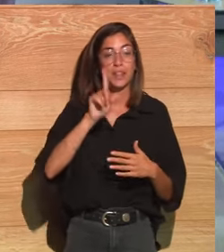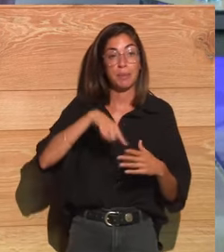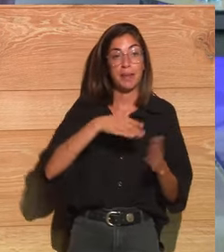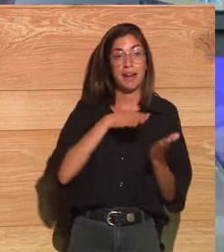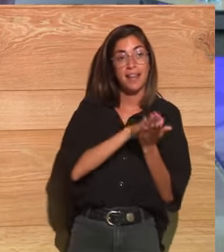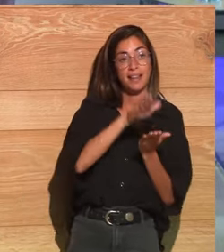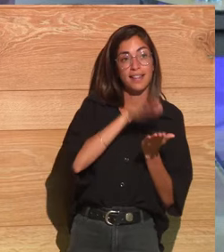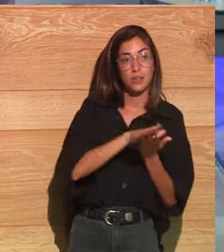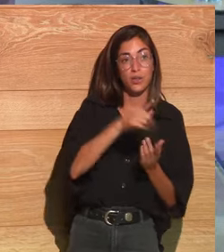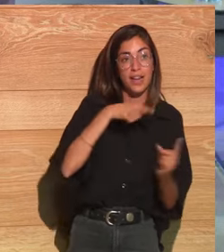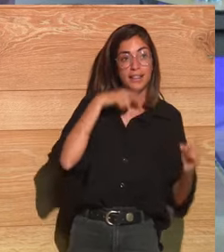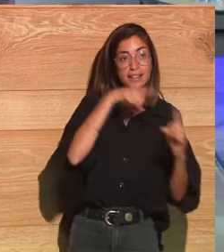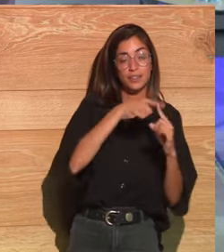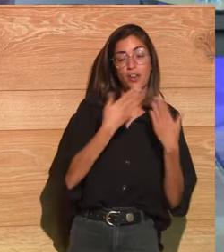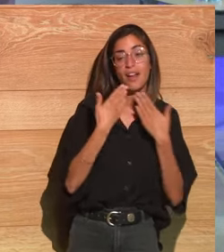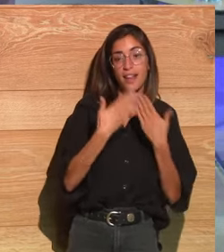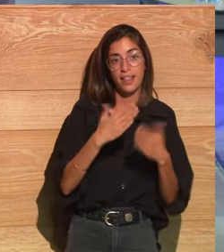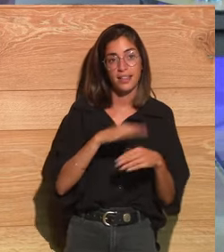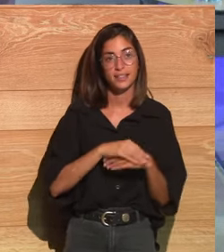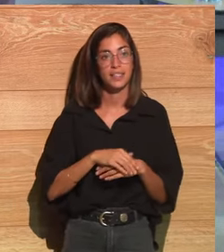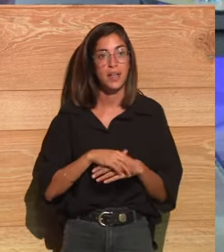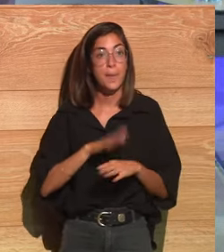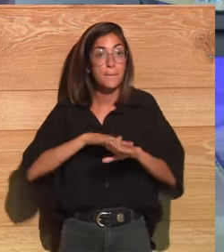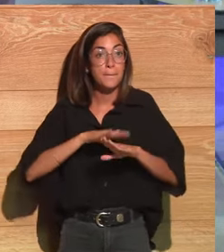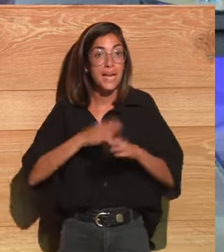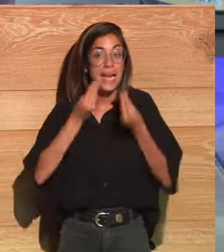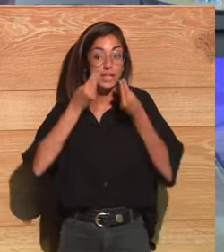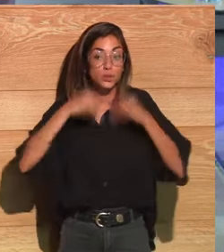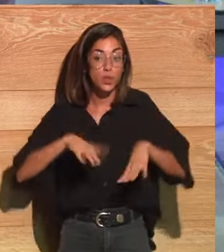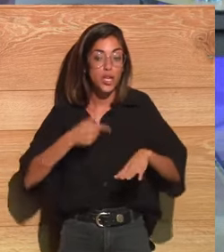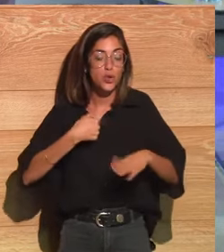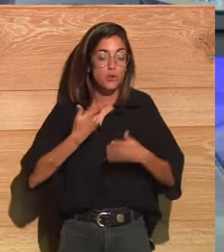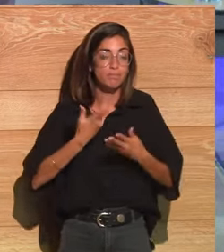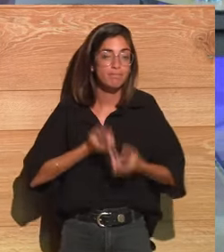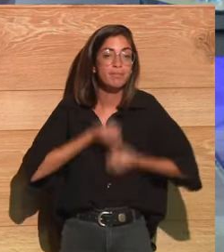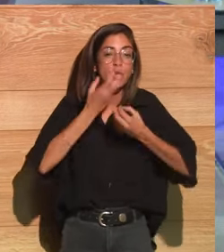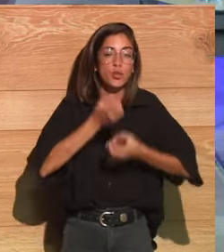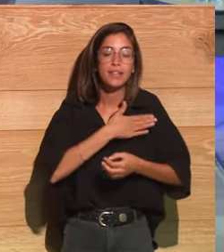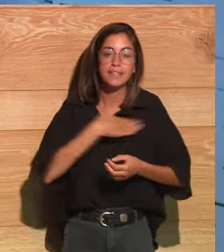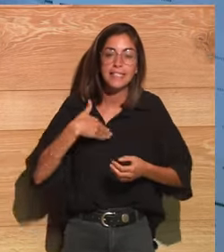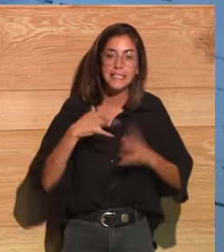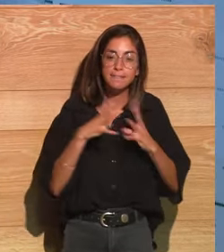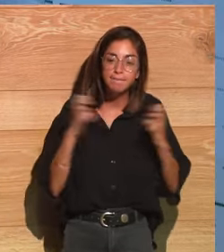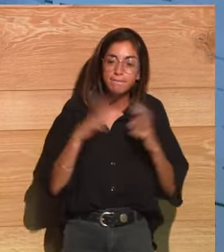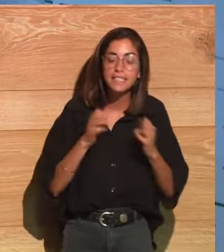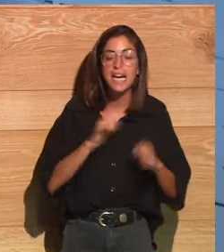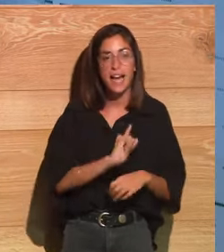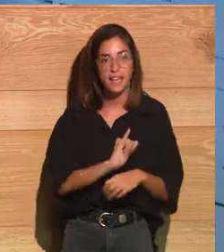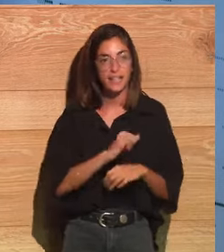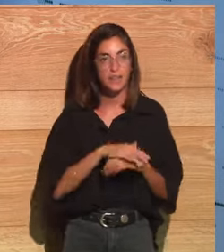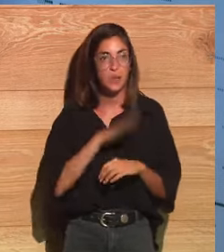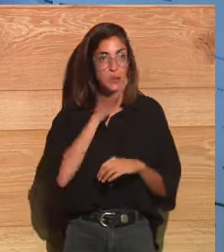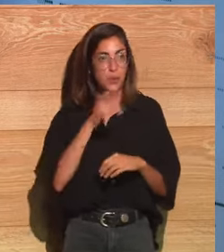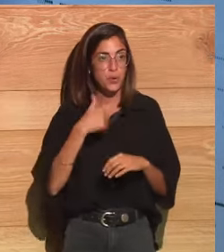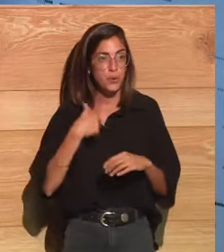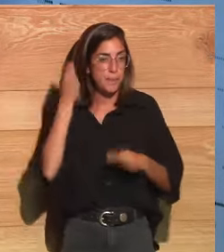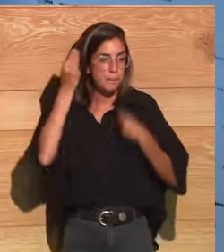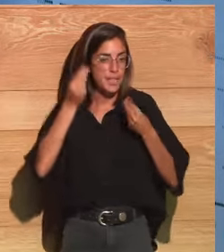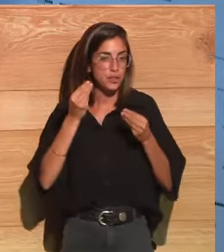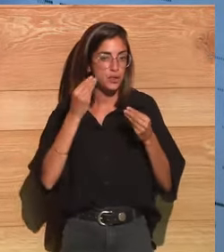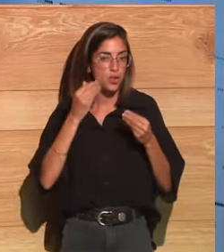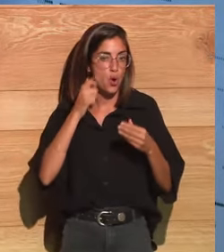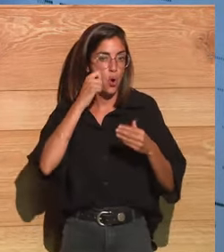para contar esta historia que tenía muchas ganas de contarla, porque creo que esta es la realidad del ser humano, ¿no? O sea,